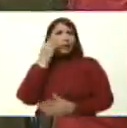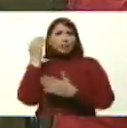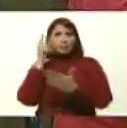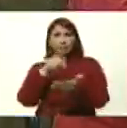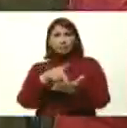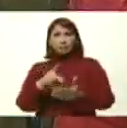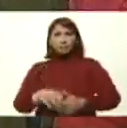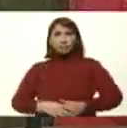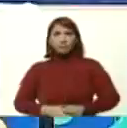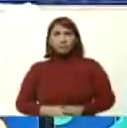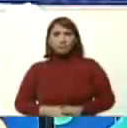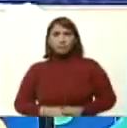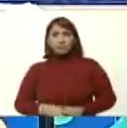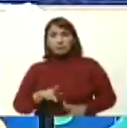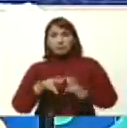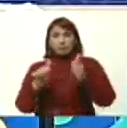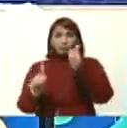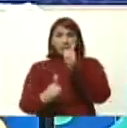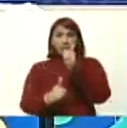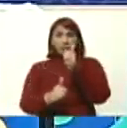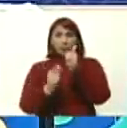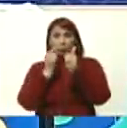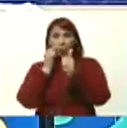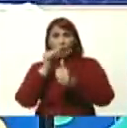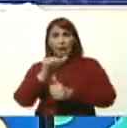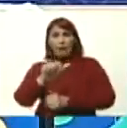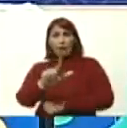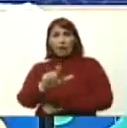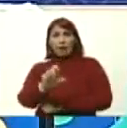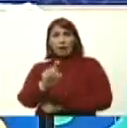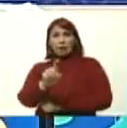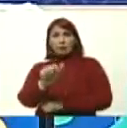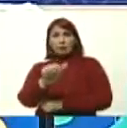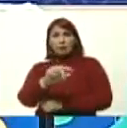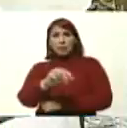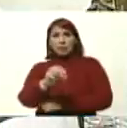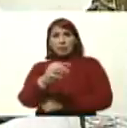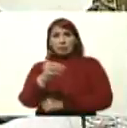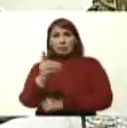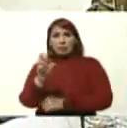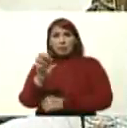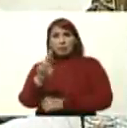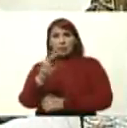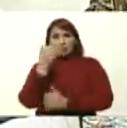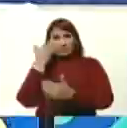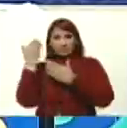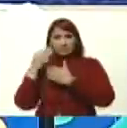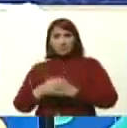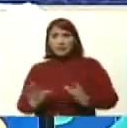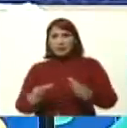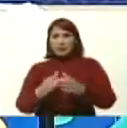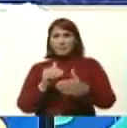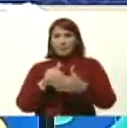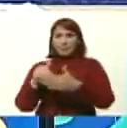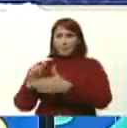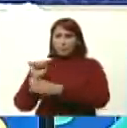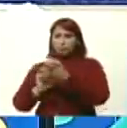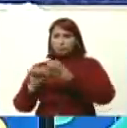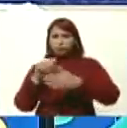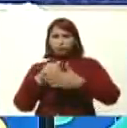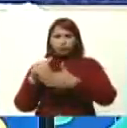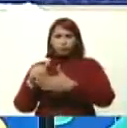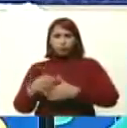presente. Secretario Alexander Mimú Vargas, presente. El equipo electoral y defensa del